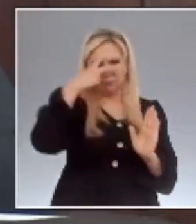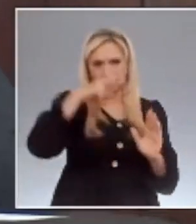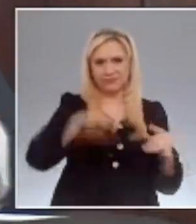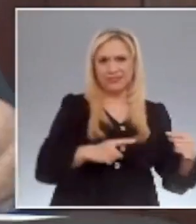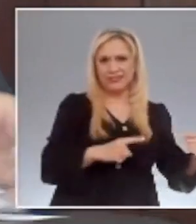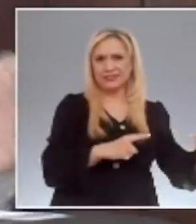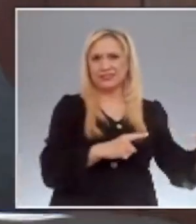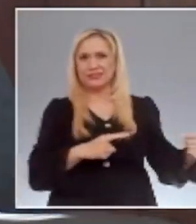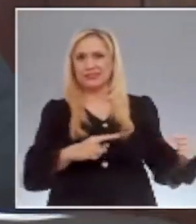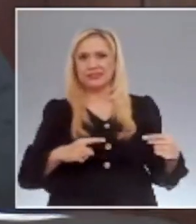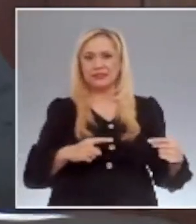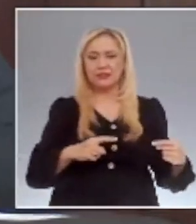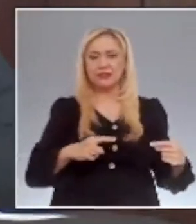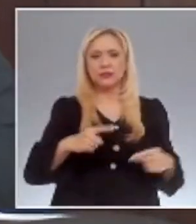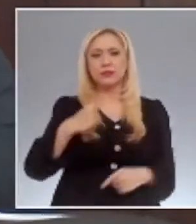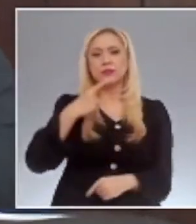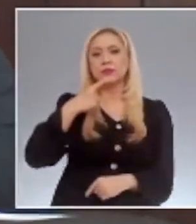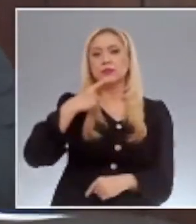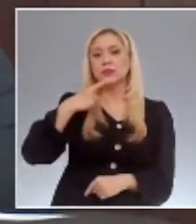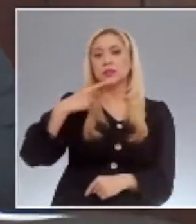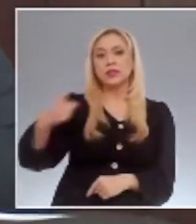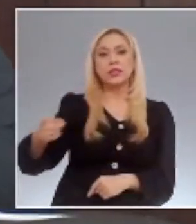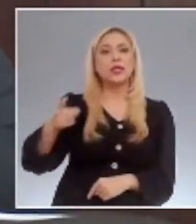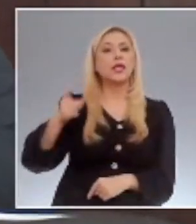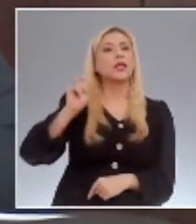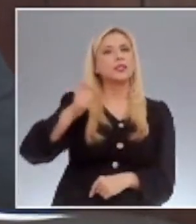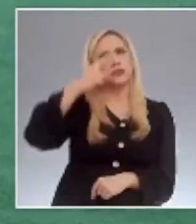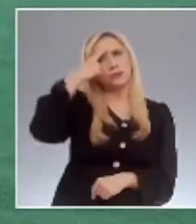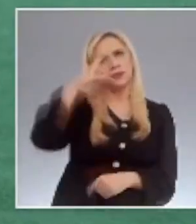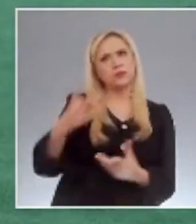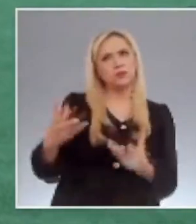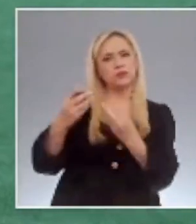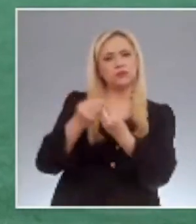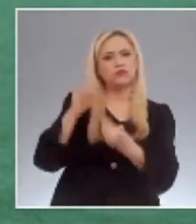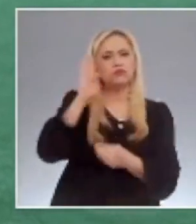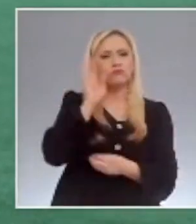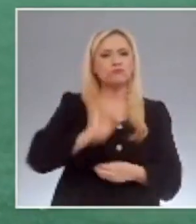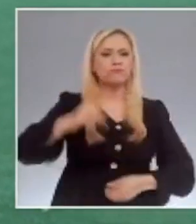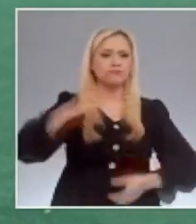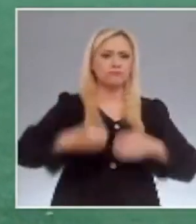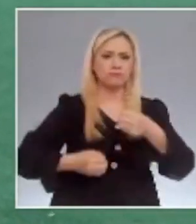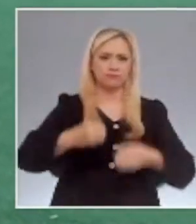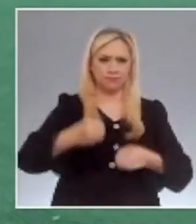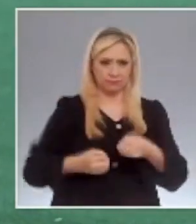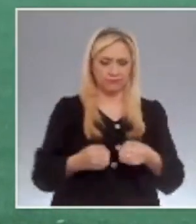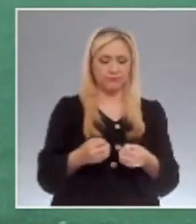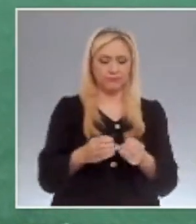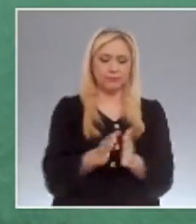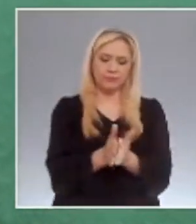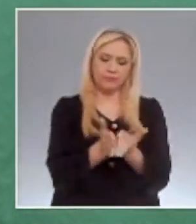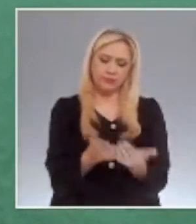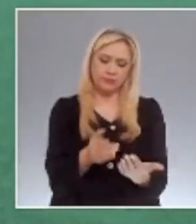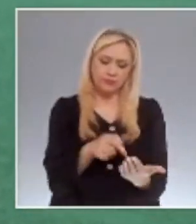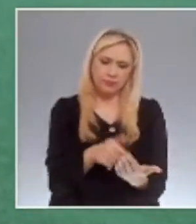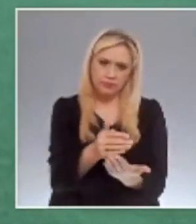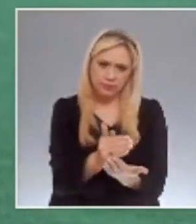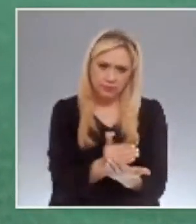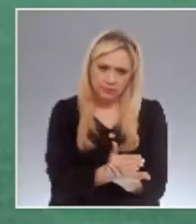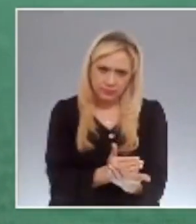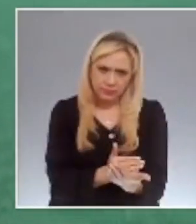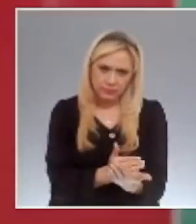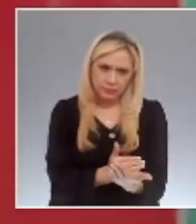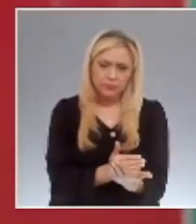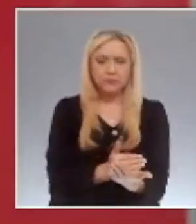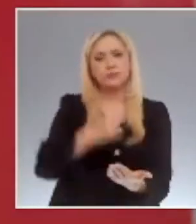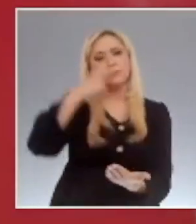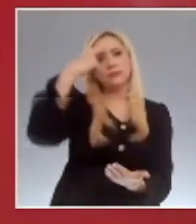Rocha mercado secretario de estudio y cuenta durante la presentación del libro teoría y práctica del juicio de amparo que coordinó junto con